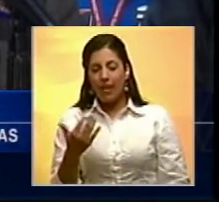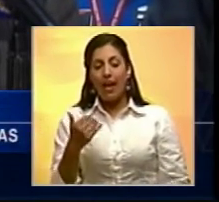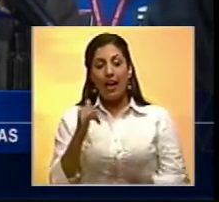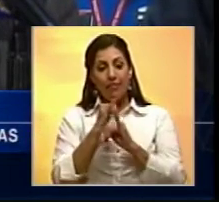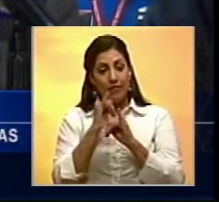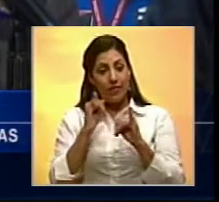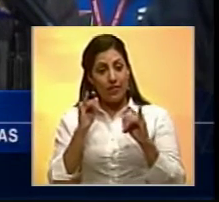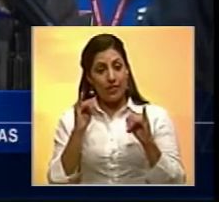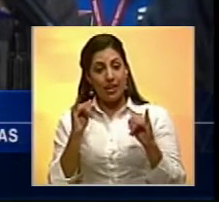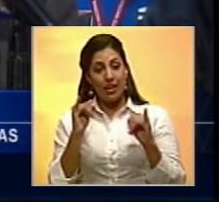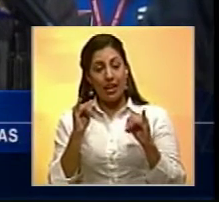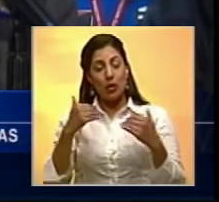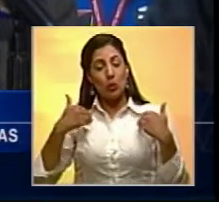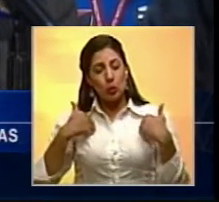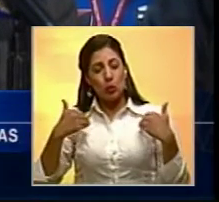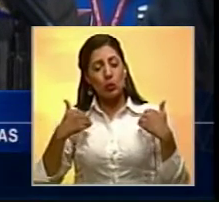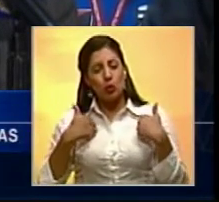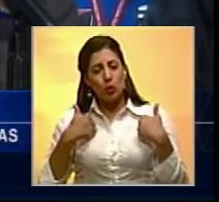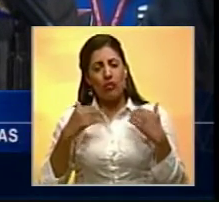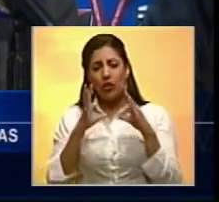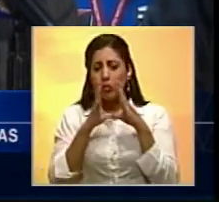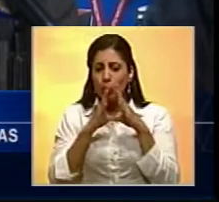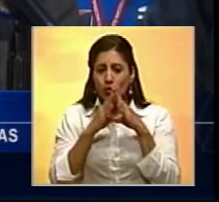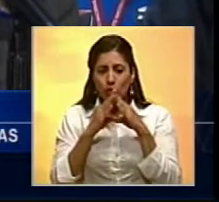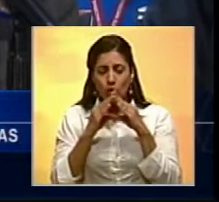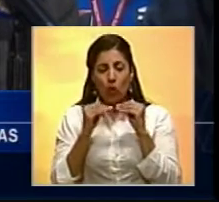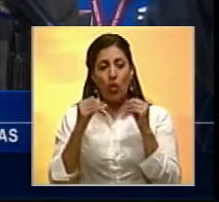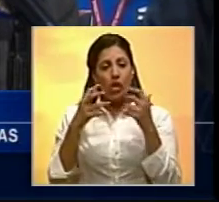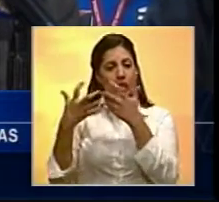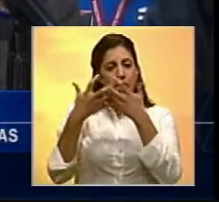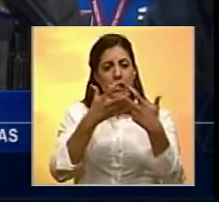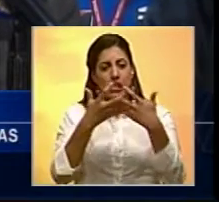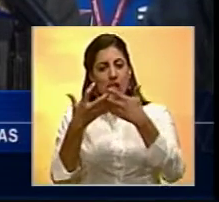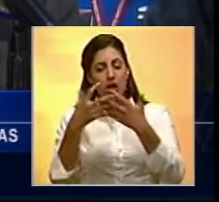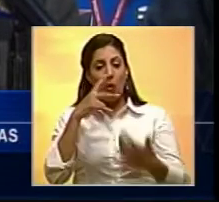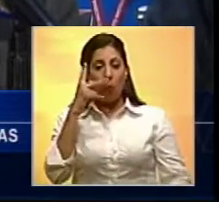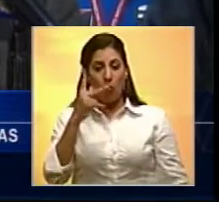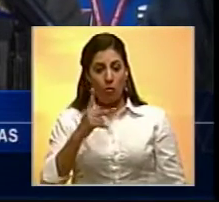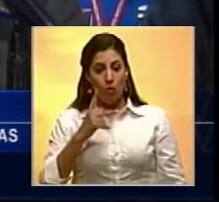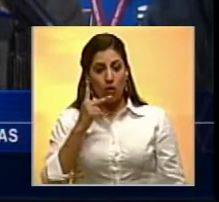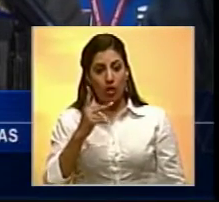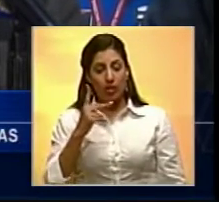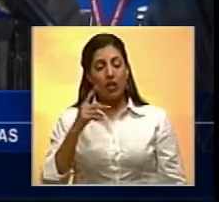la final padece las vicisitudes de los enfrentamientos